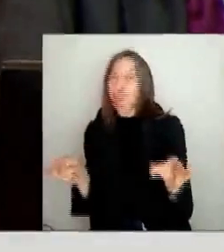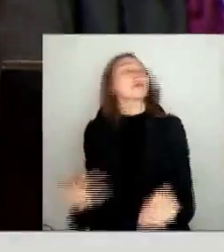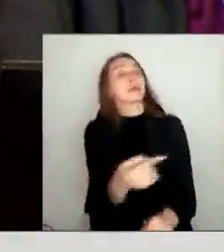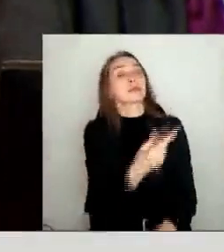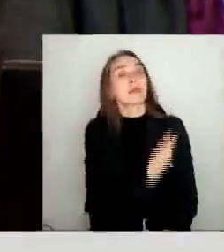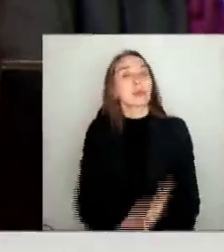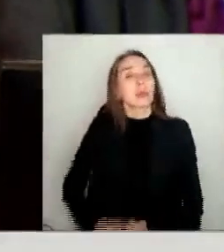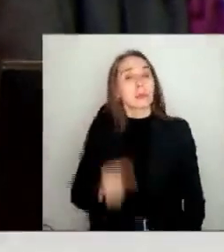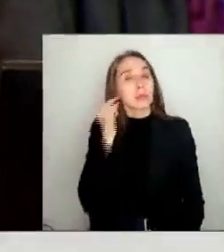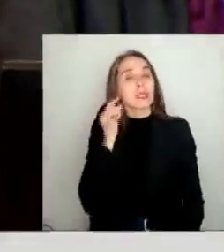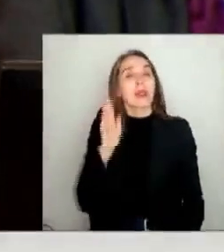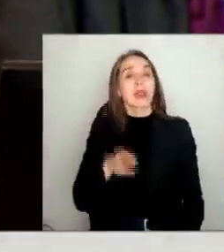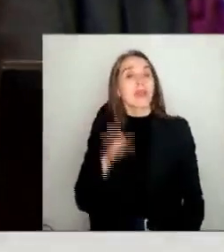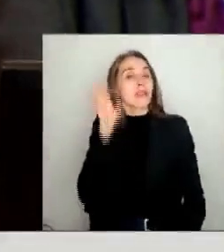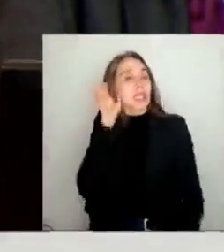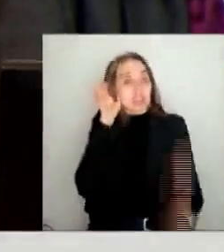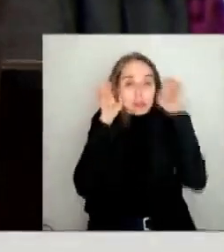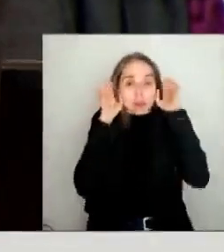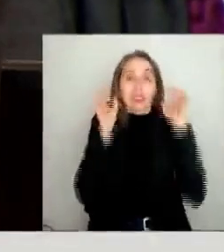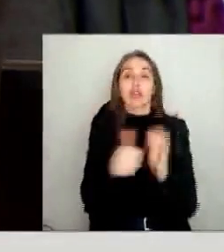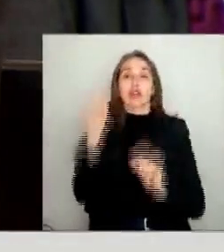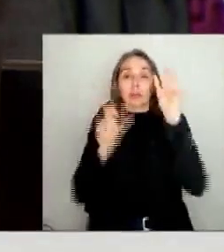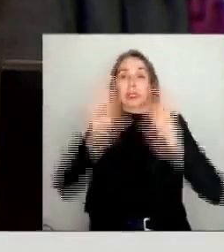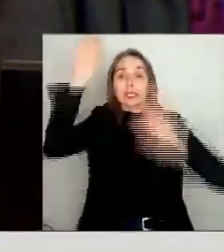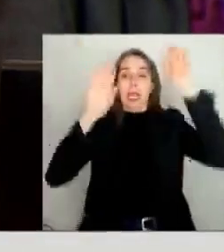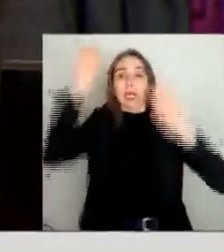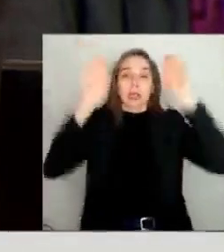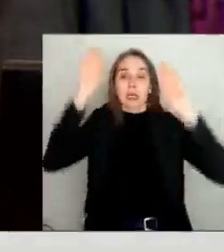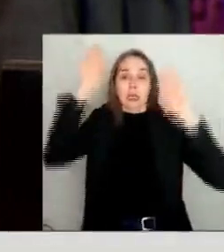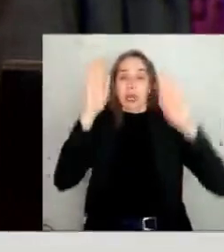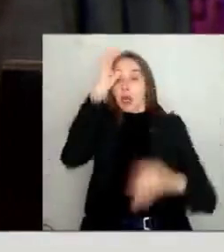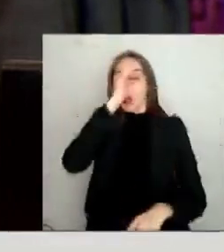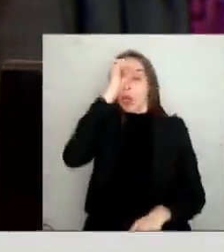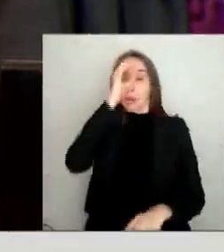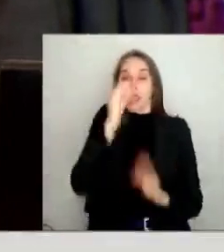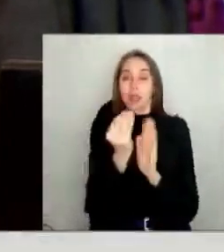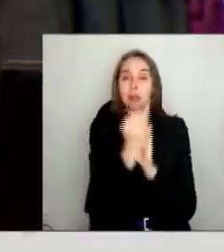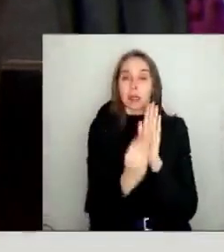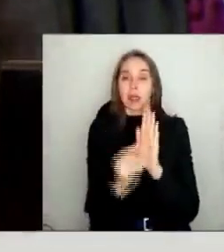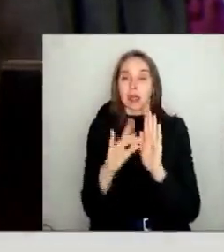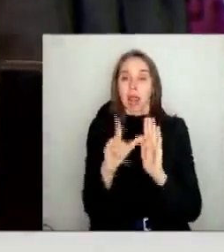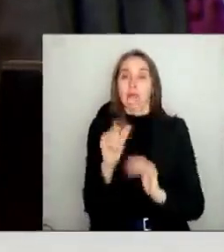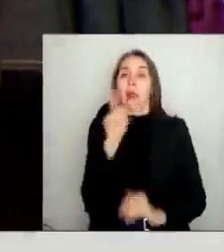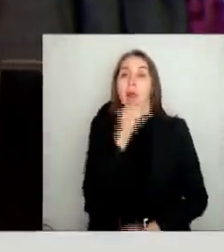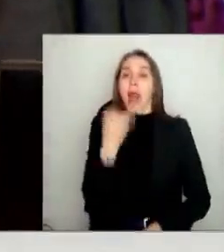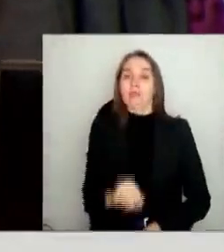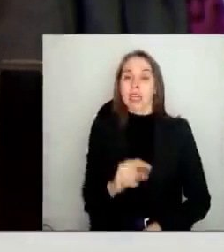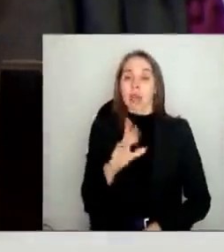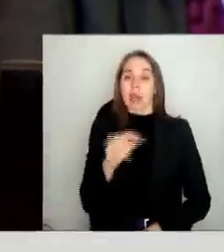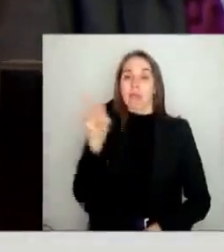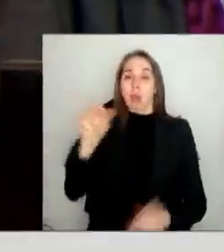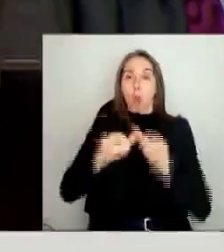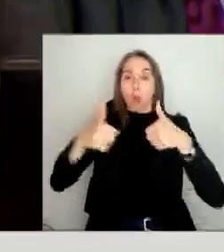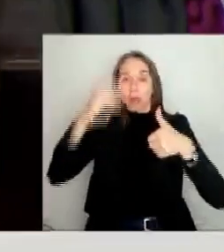escuchar todas las personas que levantan la voz eh sobre la tabla y al final de la tabla usted decidir cuál se